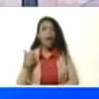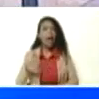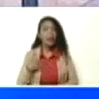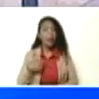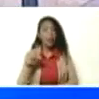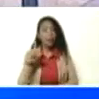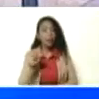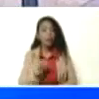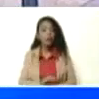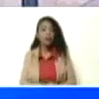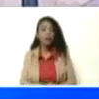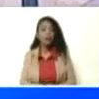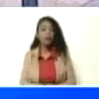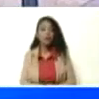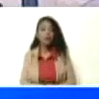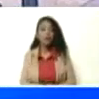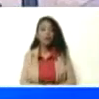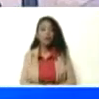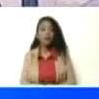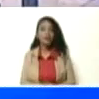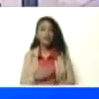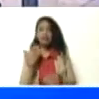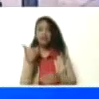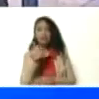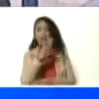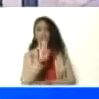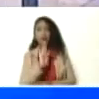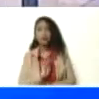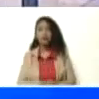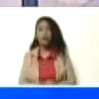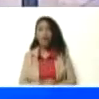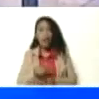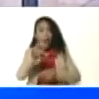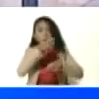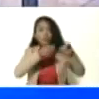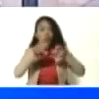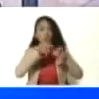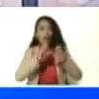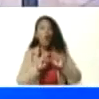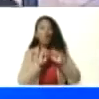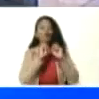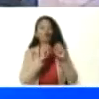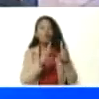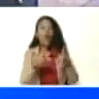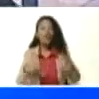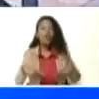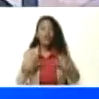inclusive, que se fueron a la búsqueda de una oportunidad de vida, una oportunidad